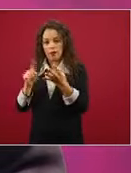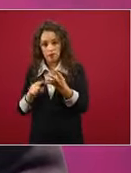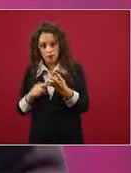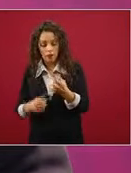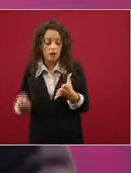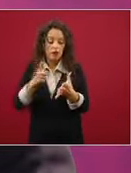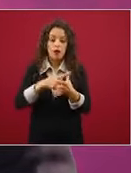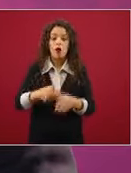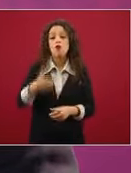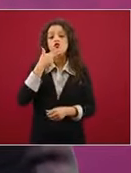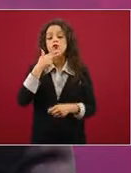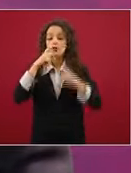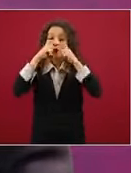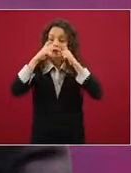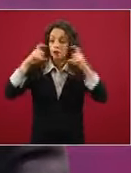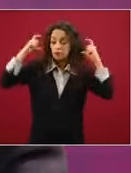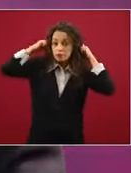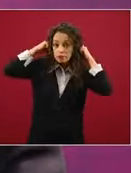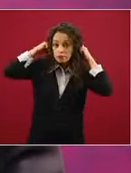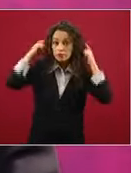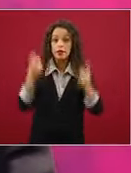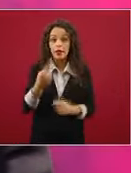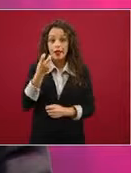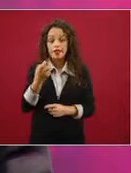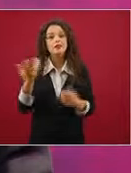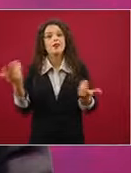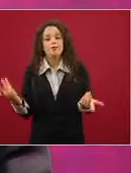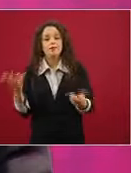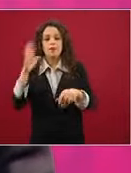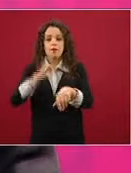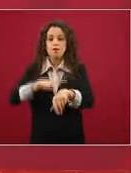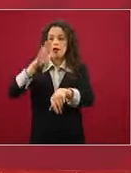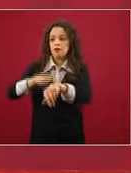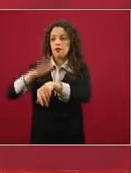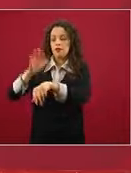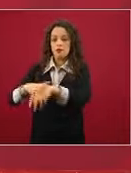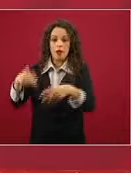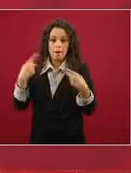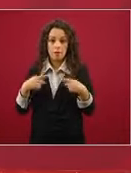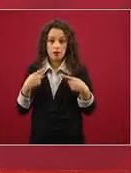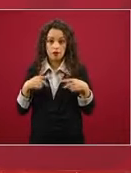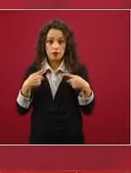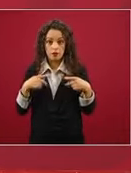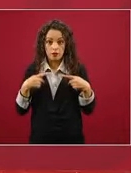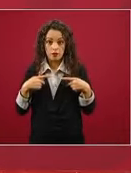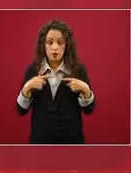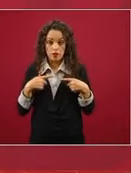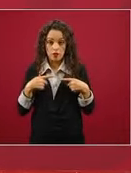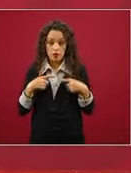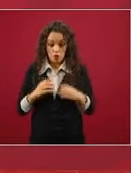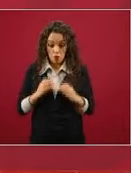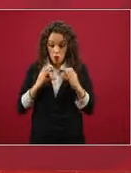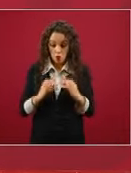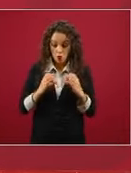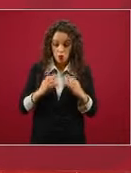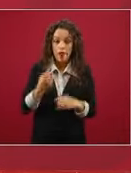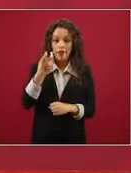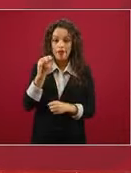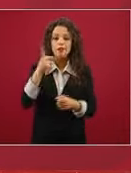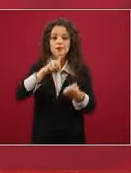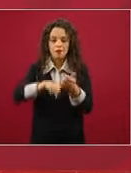determinar que entre más sea la proporción de personas que lo sigan, se reducirá más rápidamente los